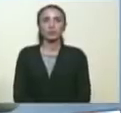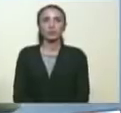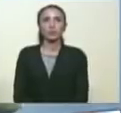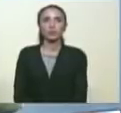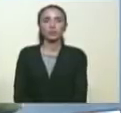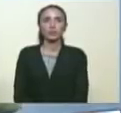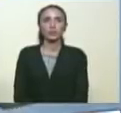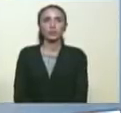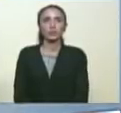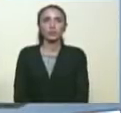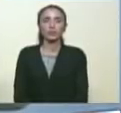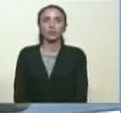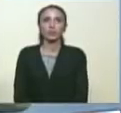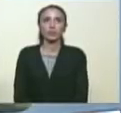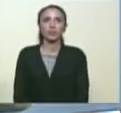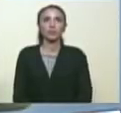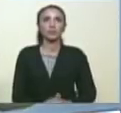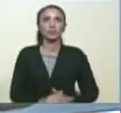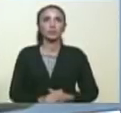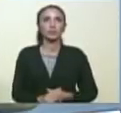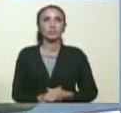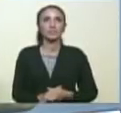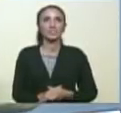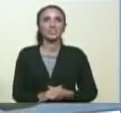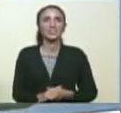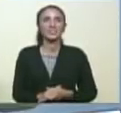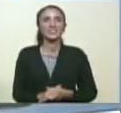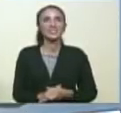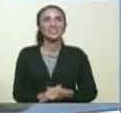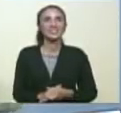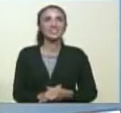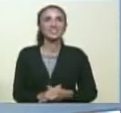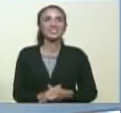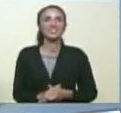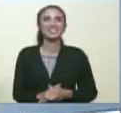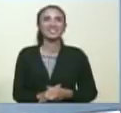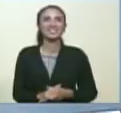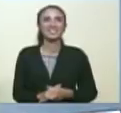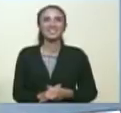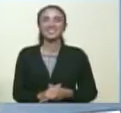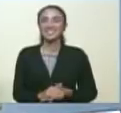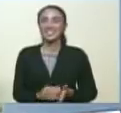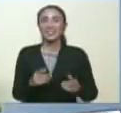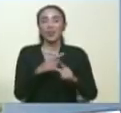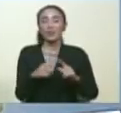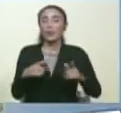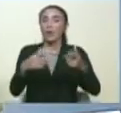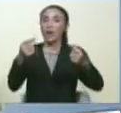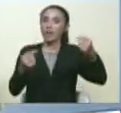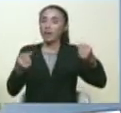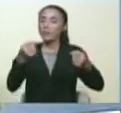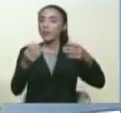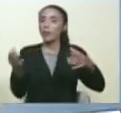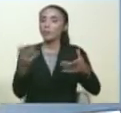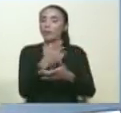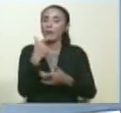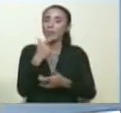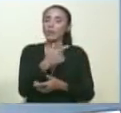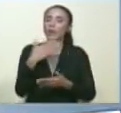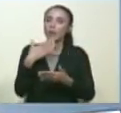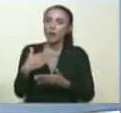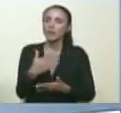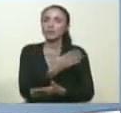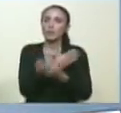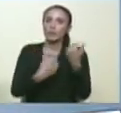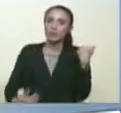le conseguí financiamiento para que él compre su camioncito. Y ahora tiene su camioncito. Me mandó una nota, gracias, presidente.